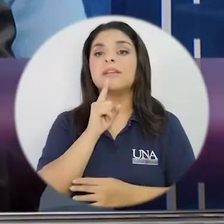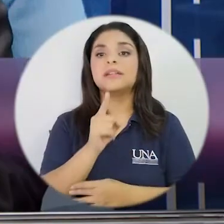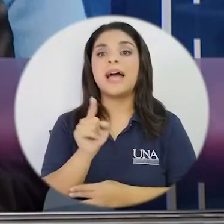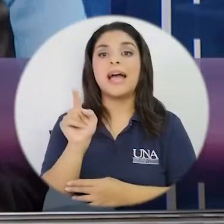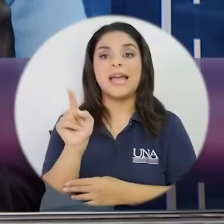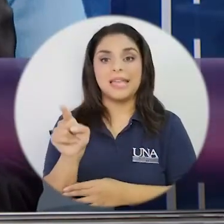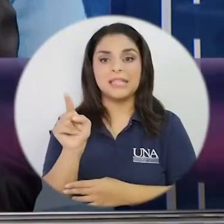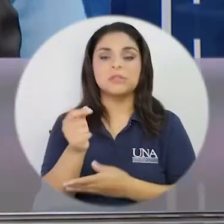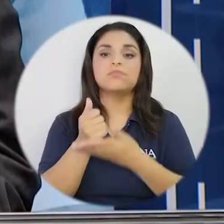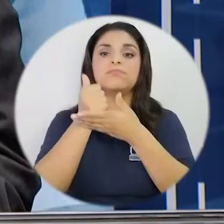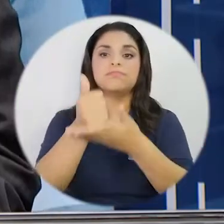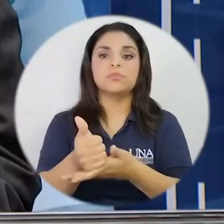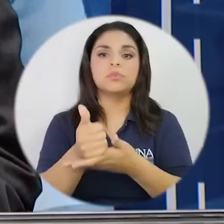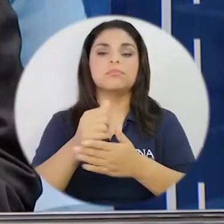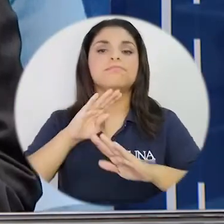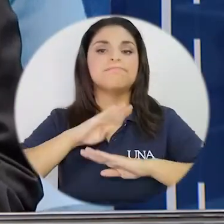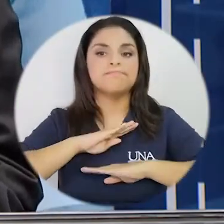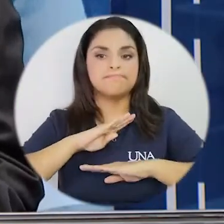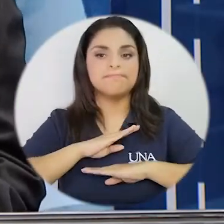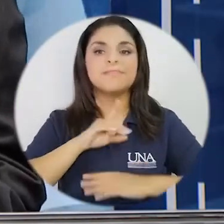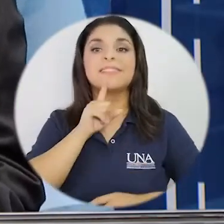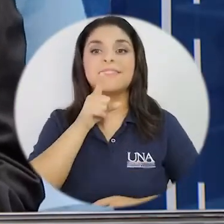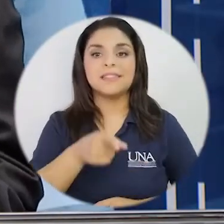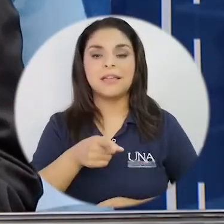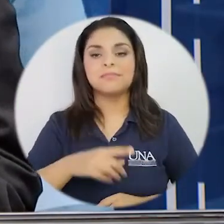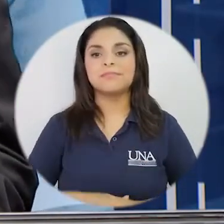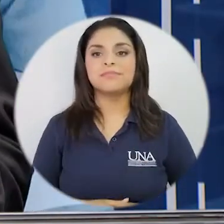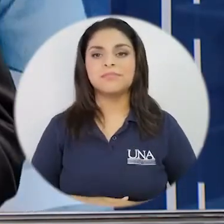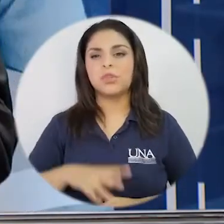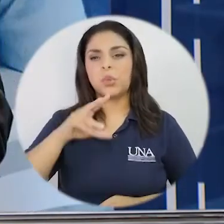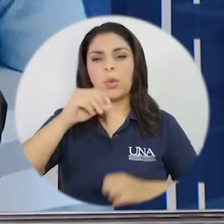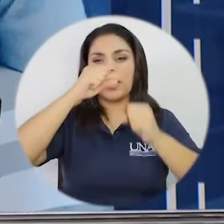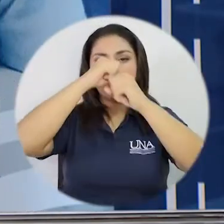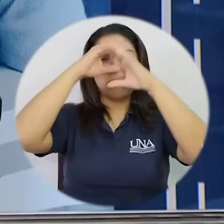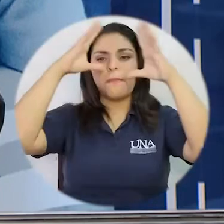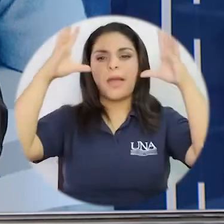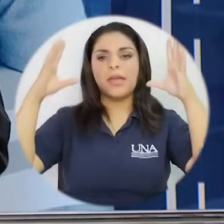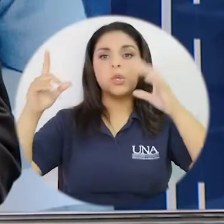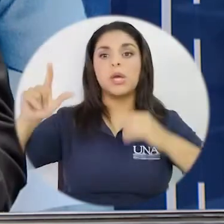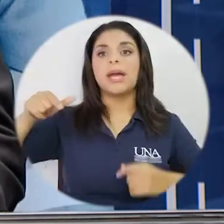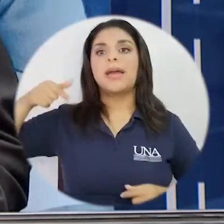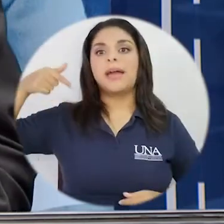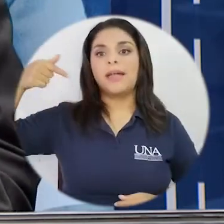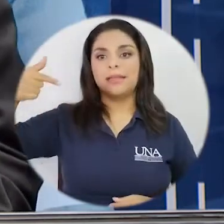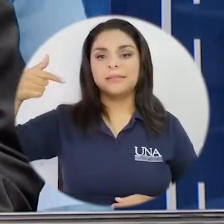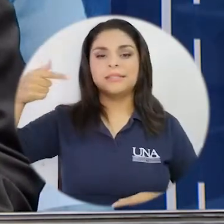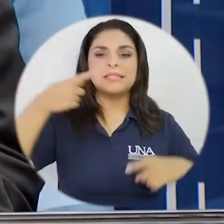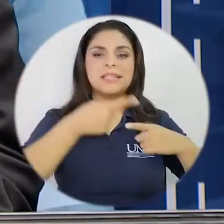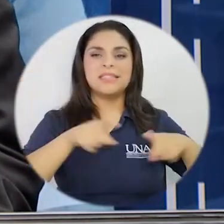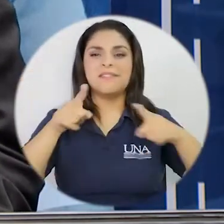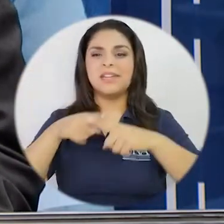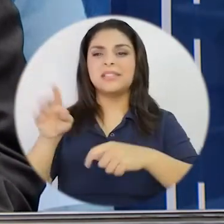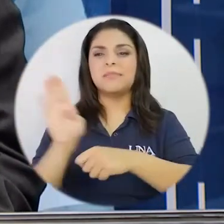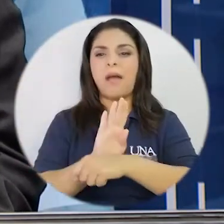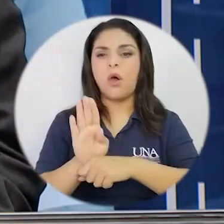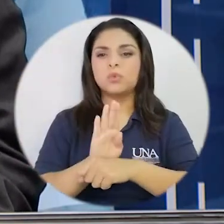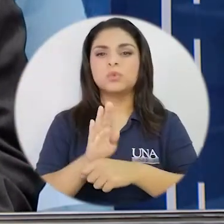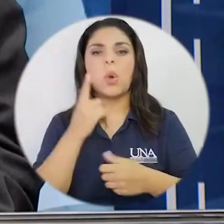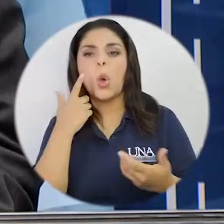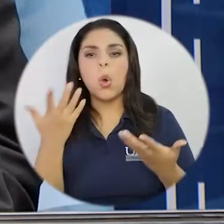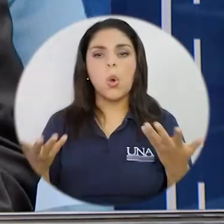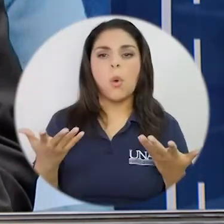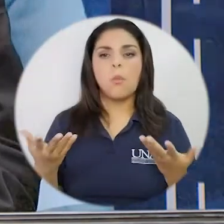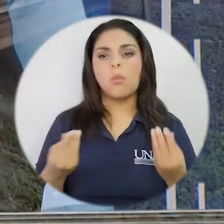ayuda que venga a satisfacer. No me imagino a los gerentes de los diferentes bancos pensando, bueno, de qué